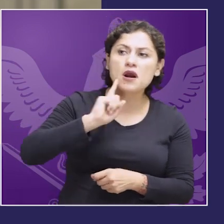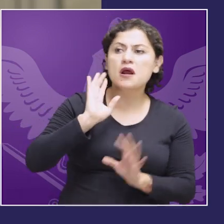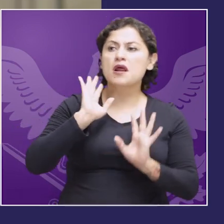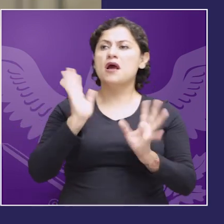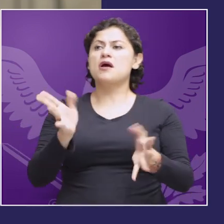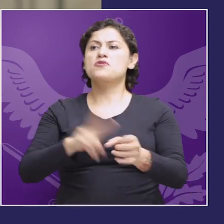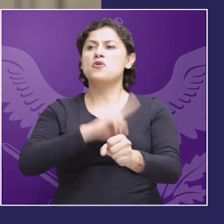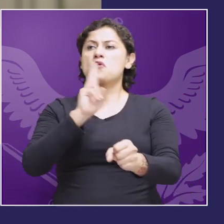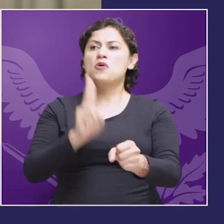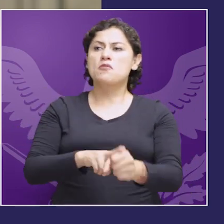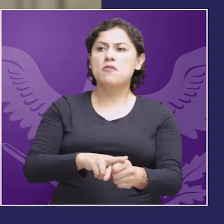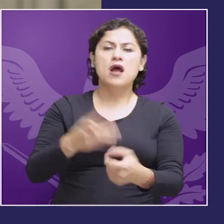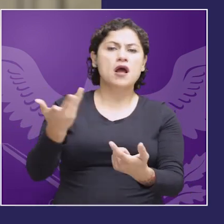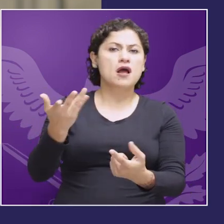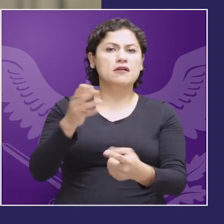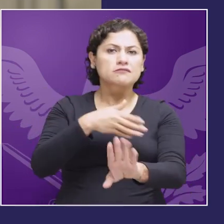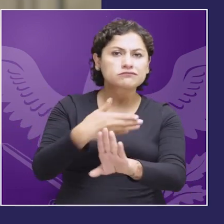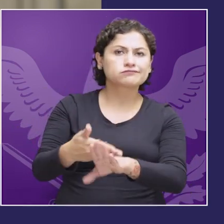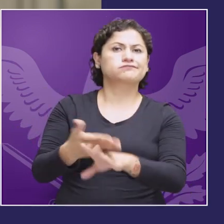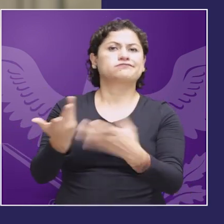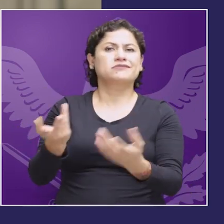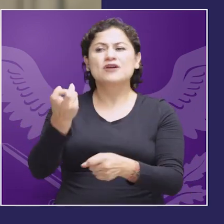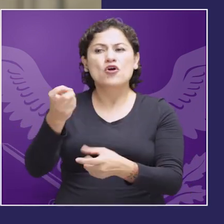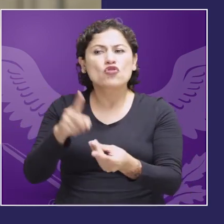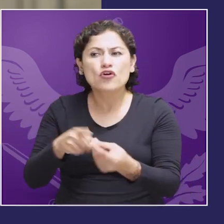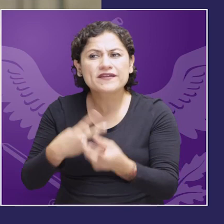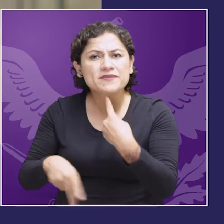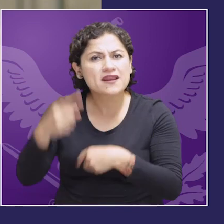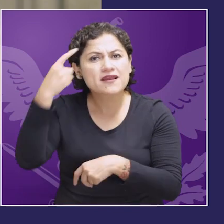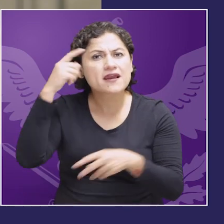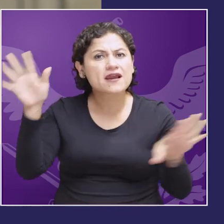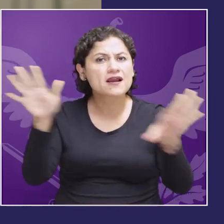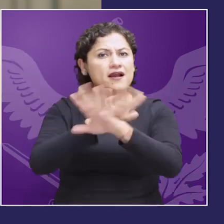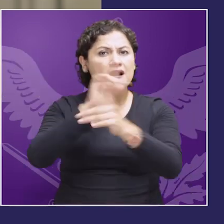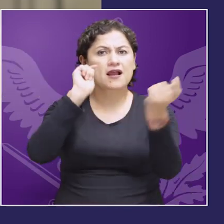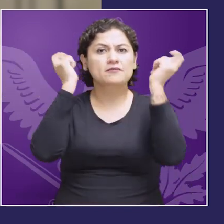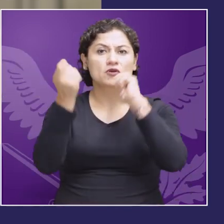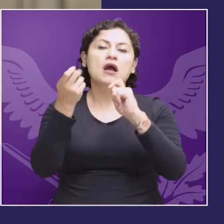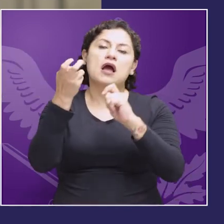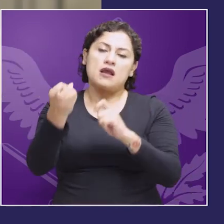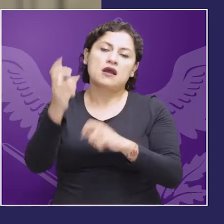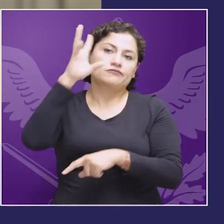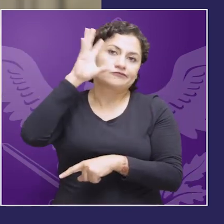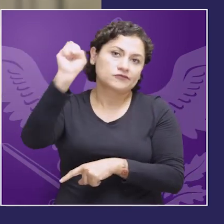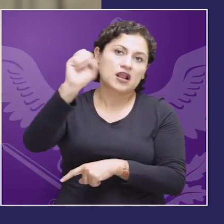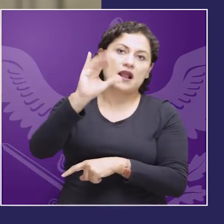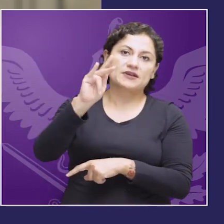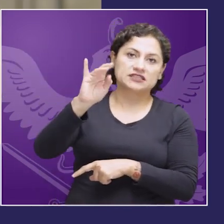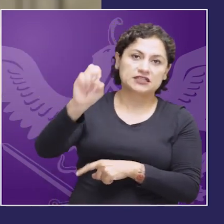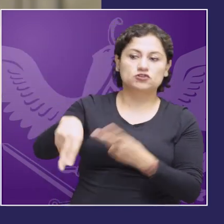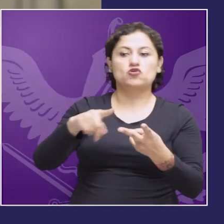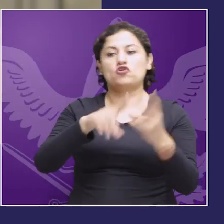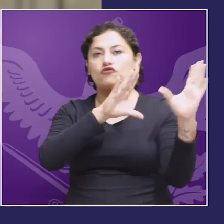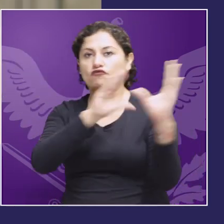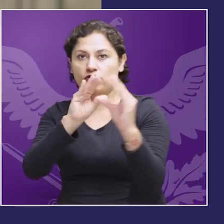objeto de... Entonces, eso es lo que hay que ir cambiando. ¿Y eso cómo se cambia? Se puede llamar capacitación, sensibilización, formación,